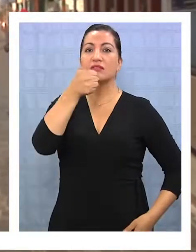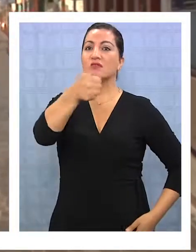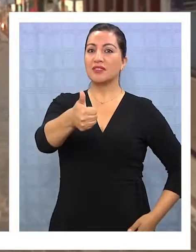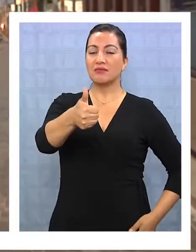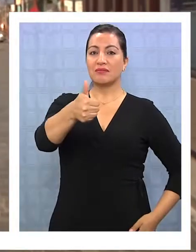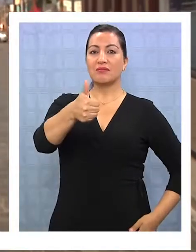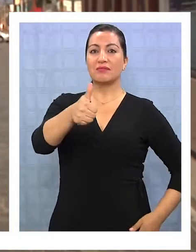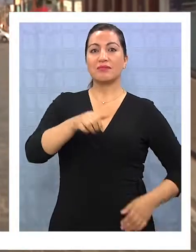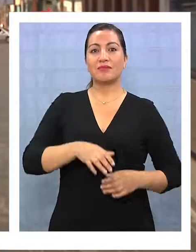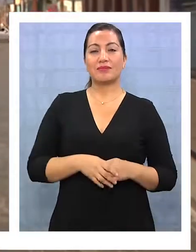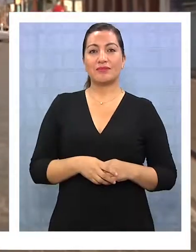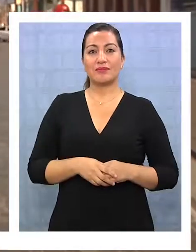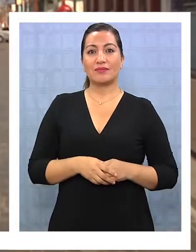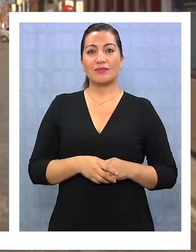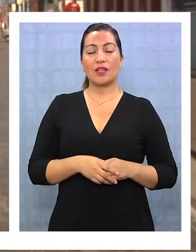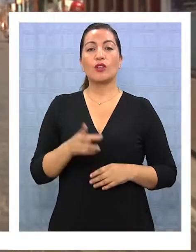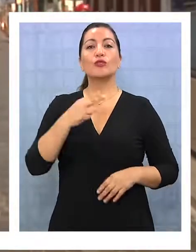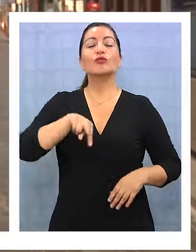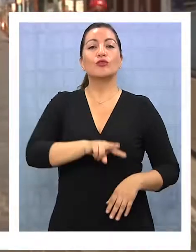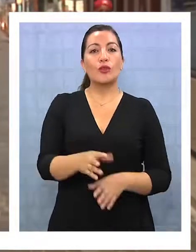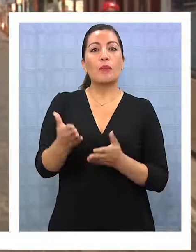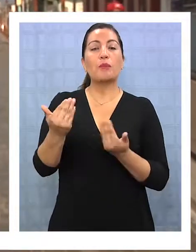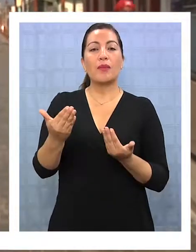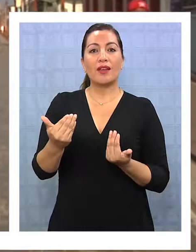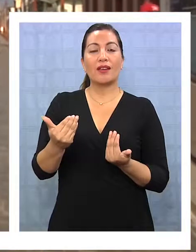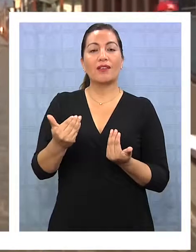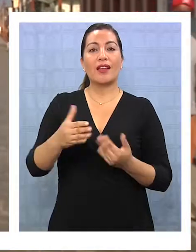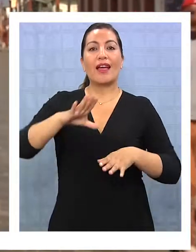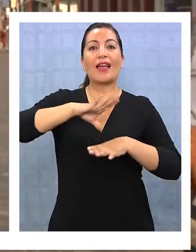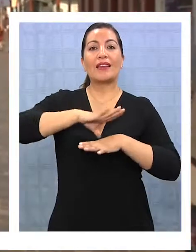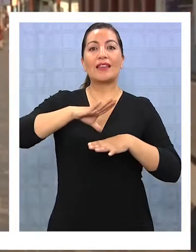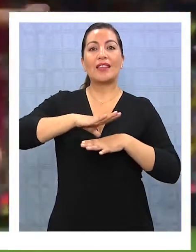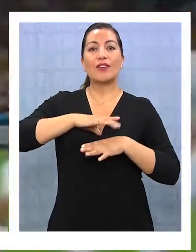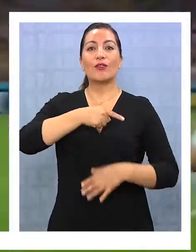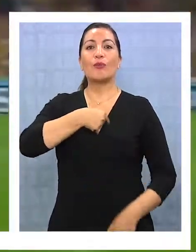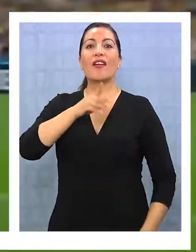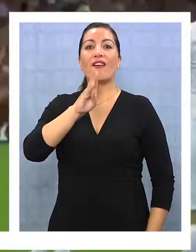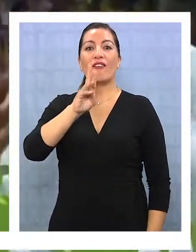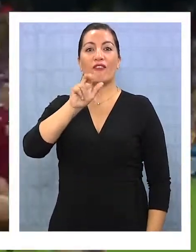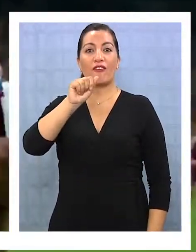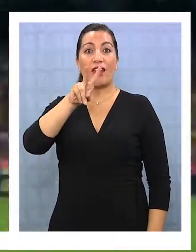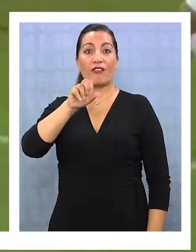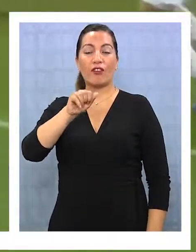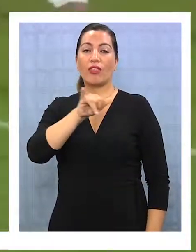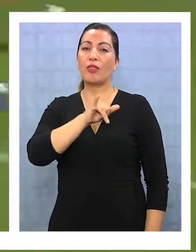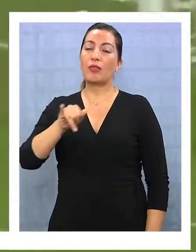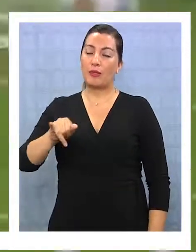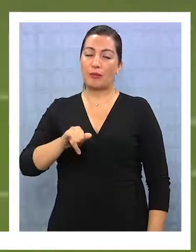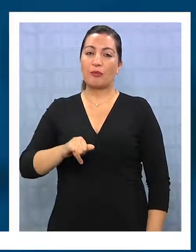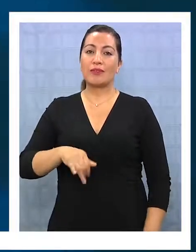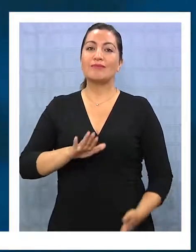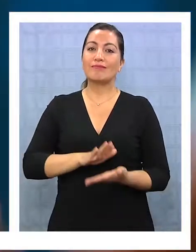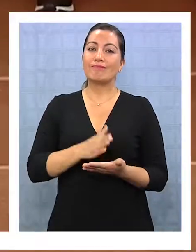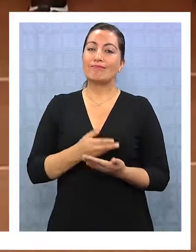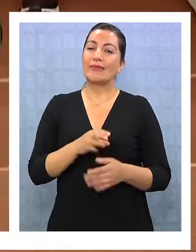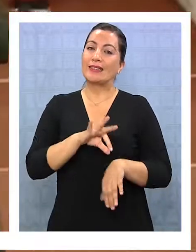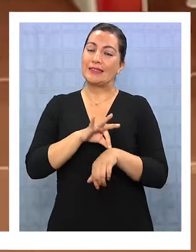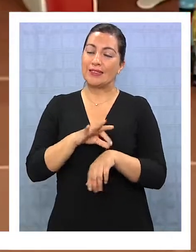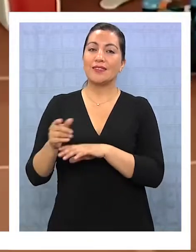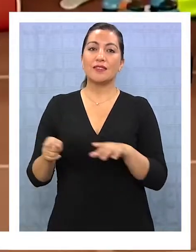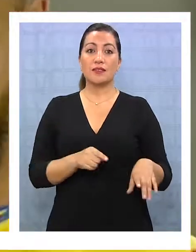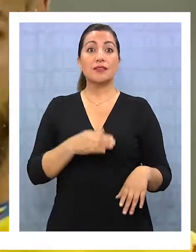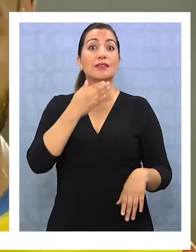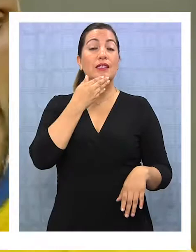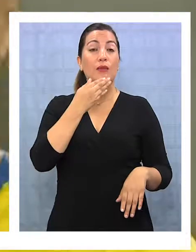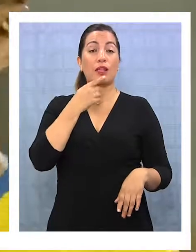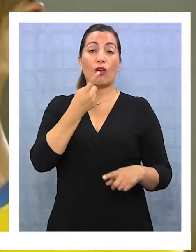vamos a andar bien. Hay que esperar que Bravo también se recupere. La opinión de un extranjero a vecindado es también